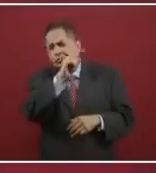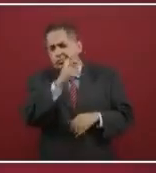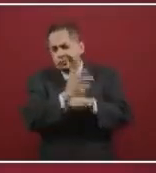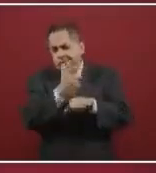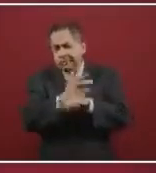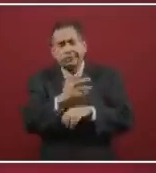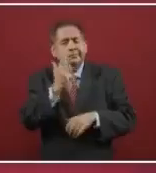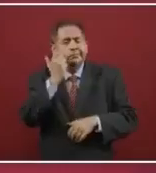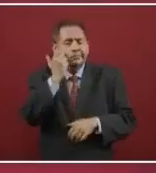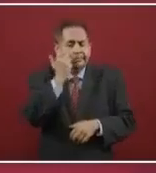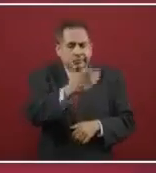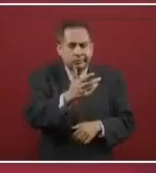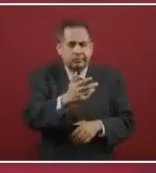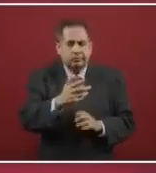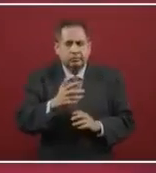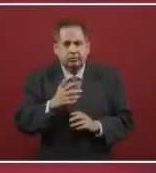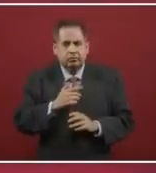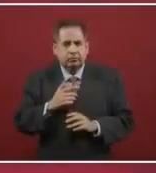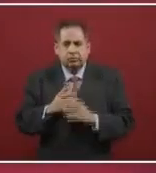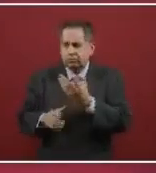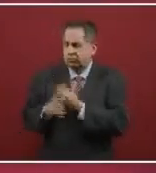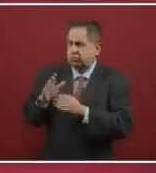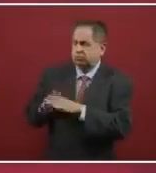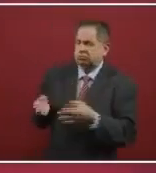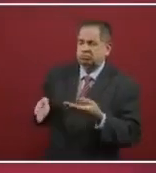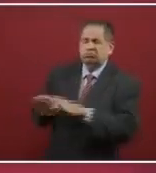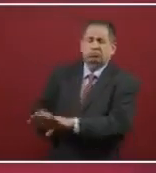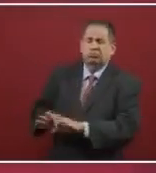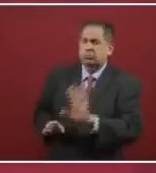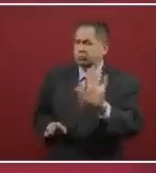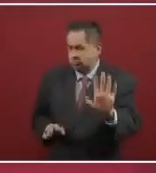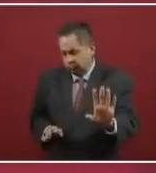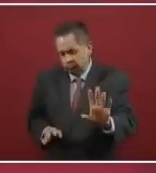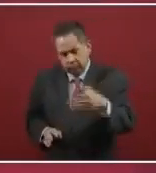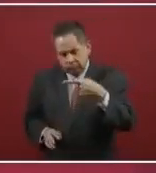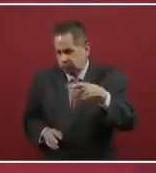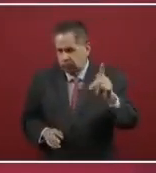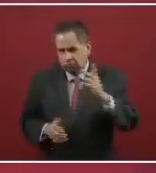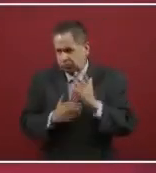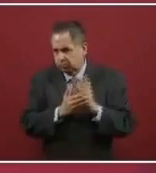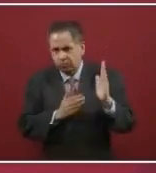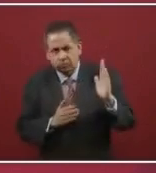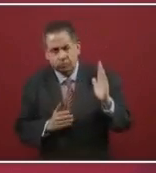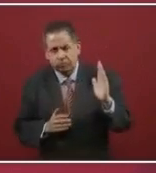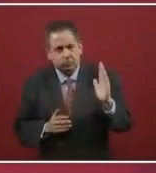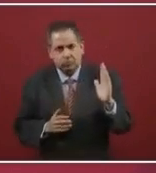no hubiese migrantes, pero eso